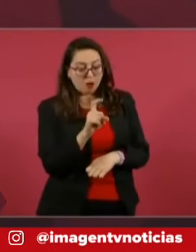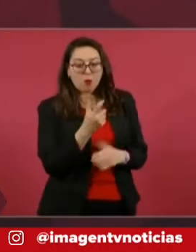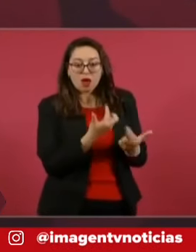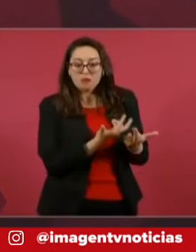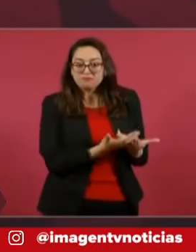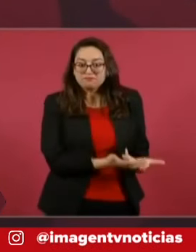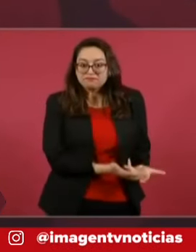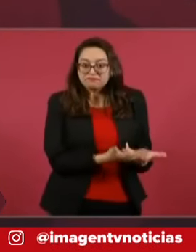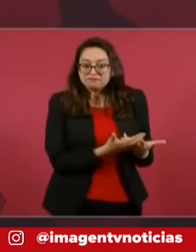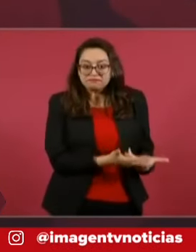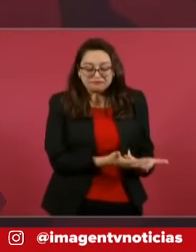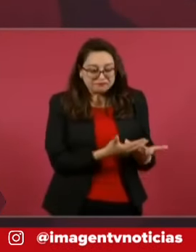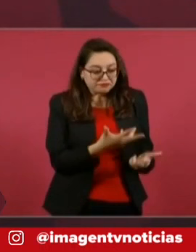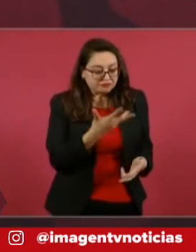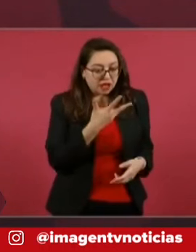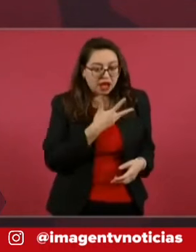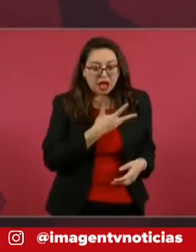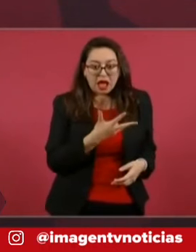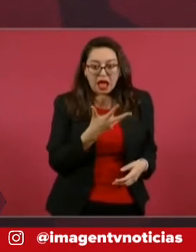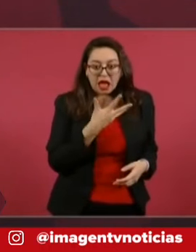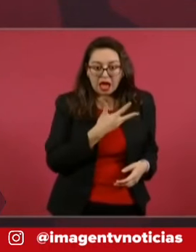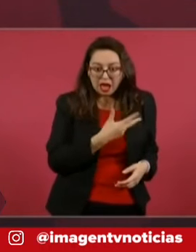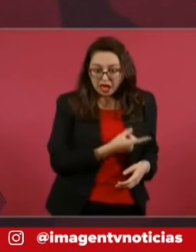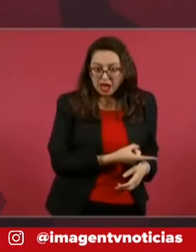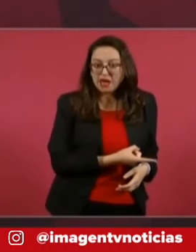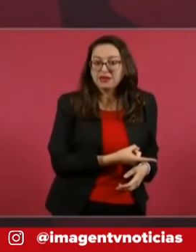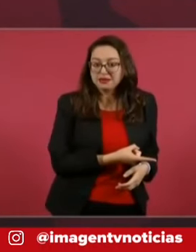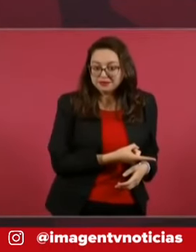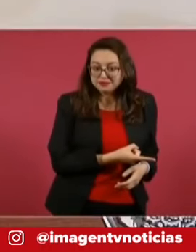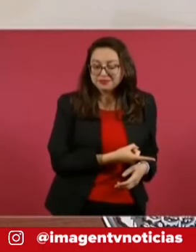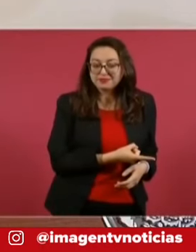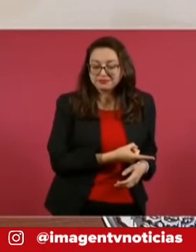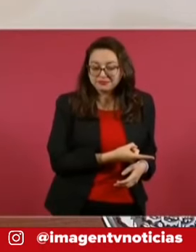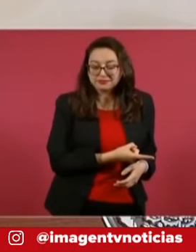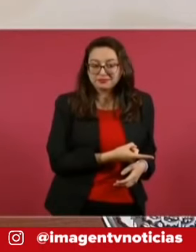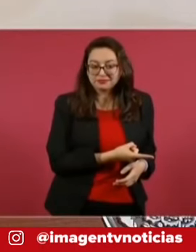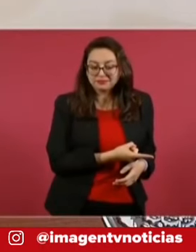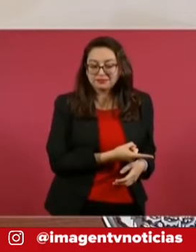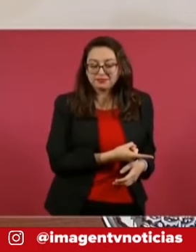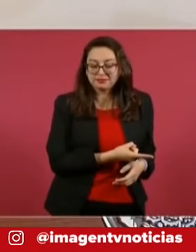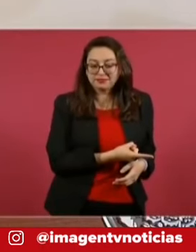con un buen potencial